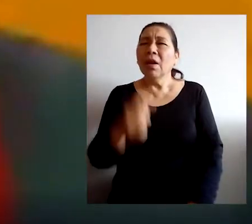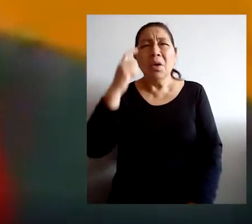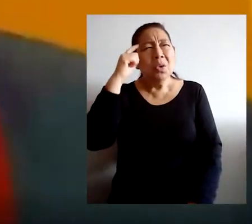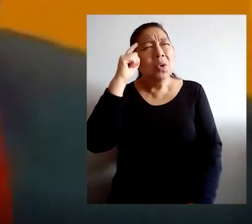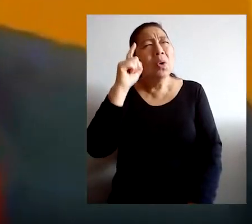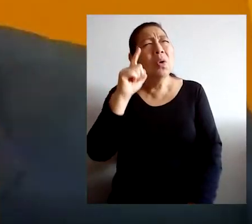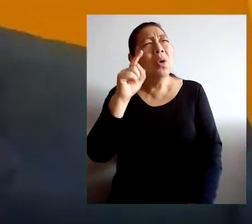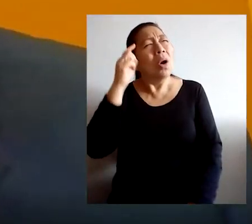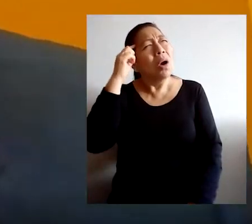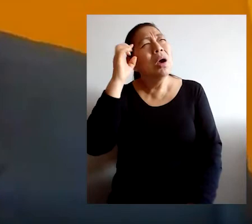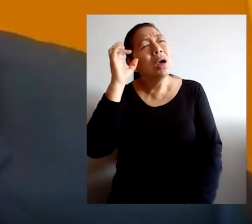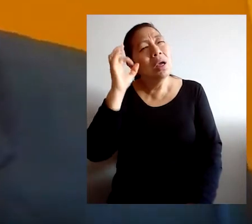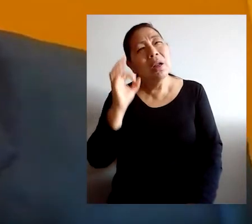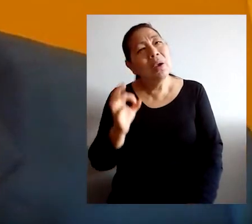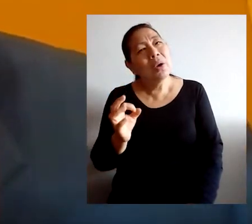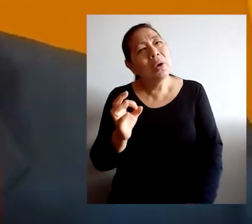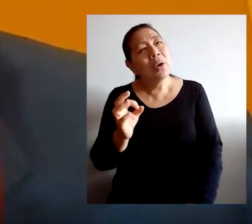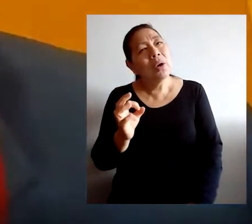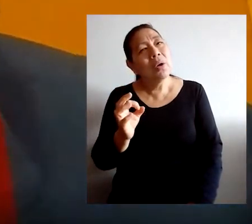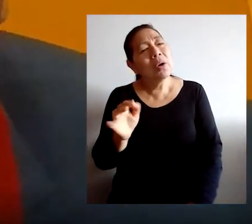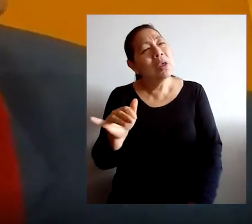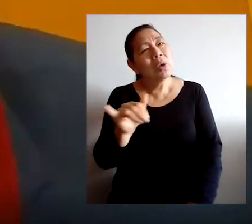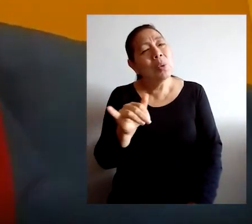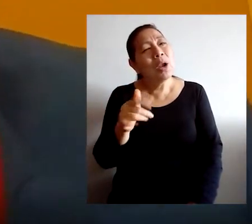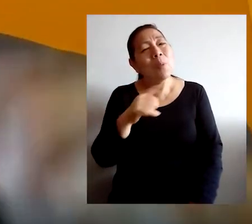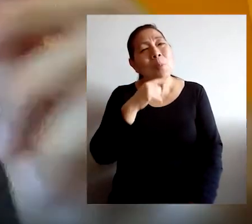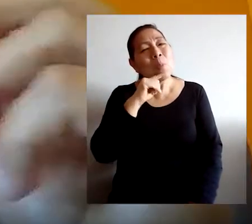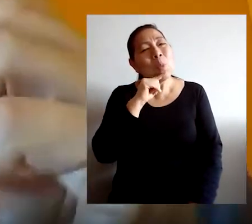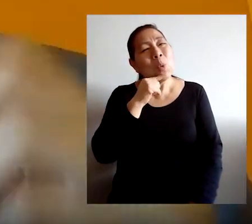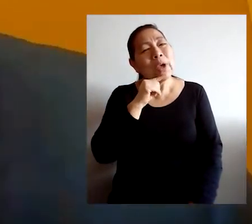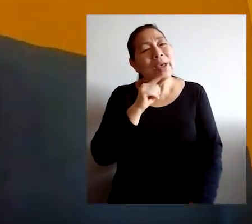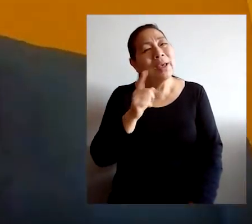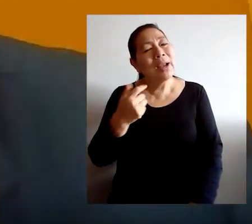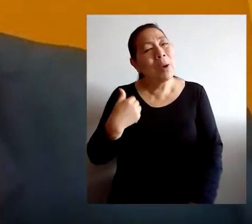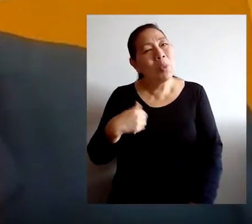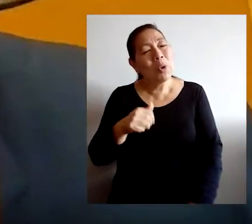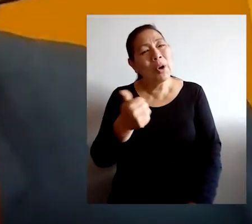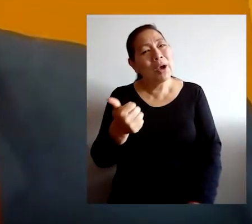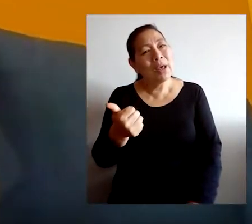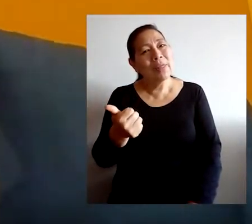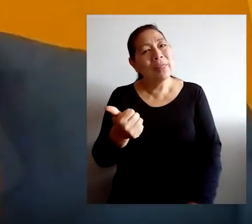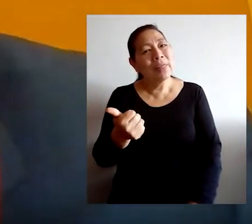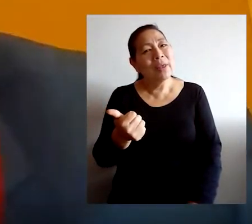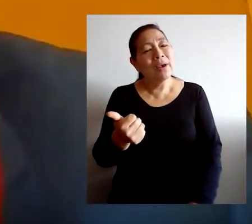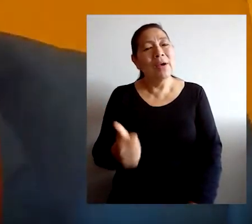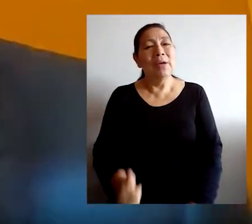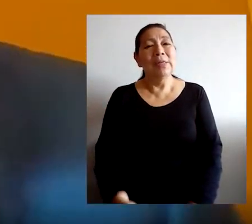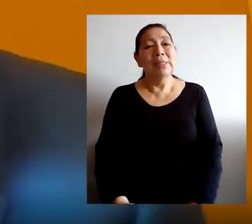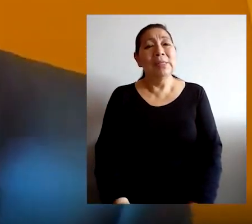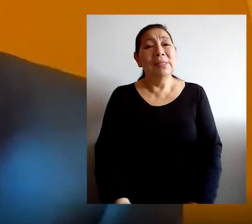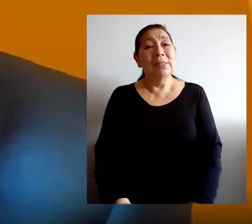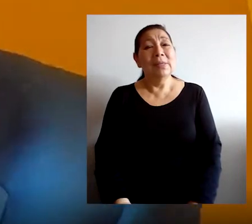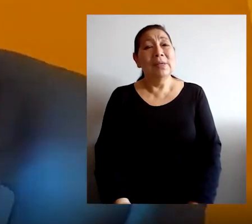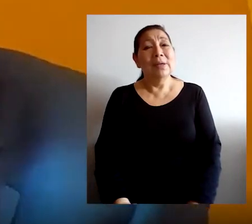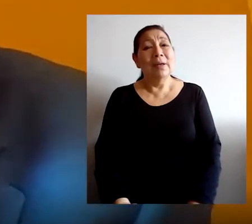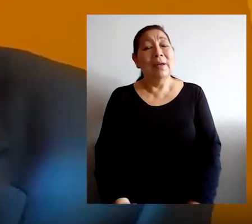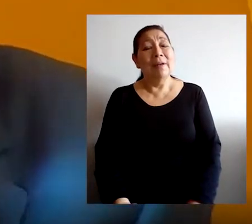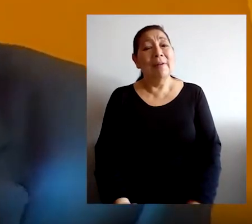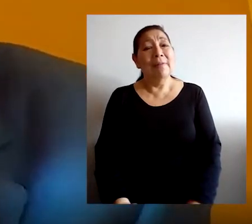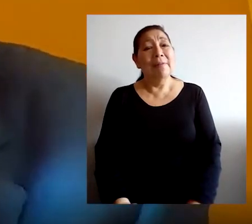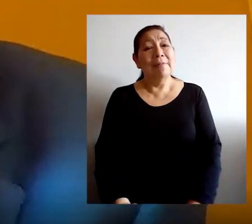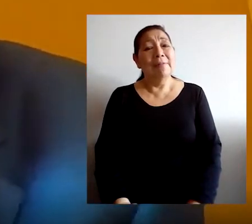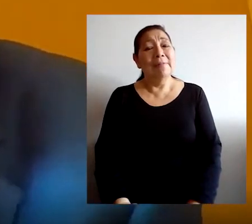que podría también opinar sobre lo mismo la abogada de la parte emplazada, la representante del Estado, ¿no?